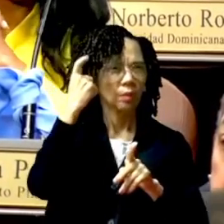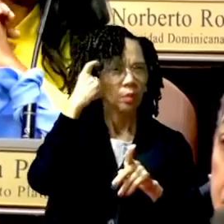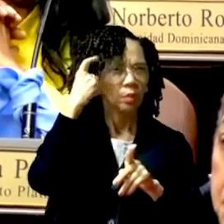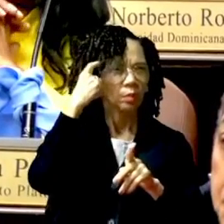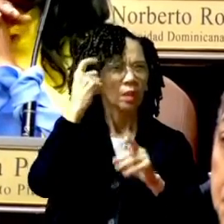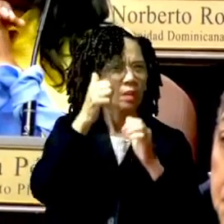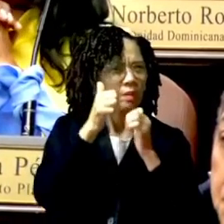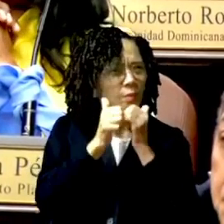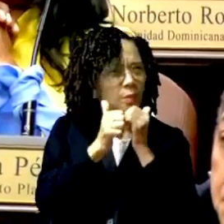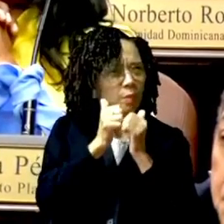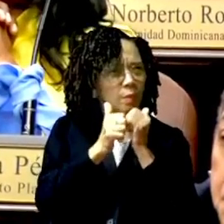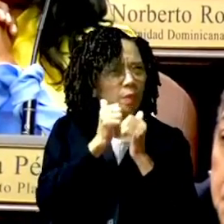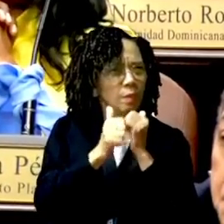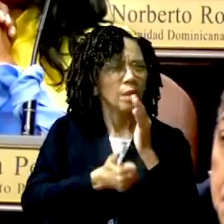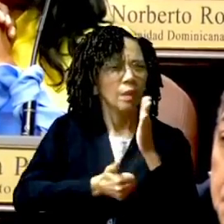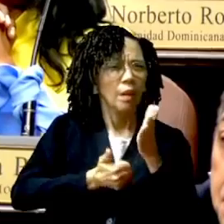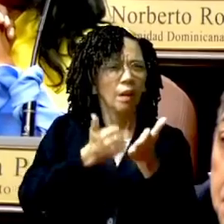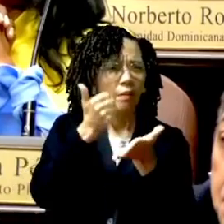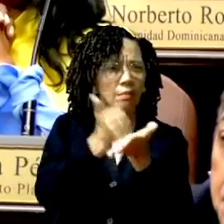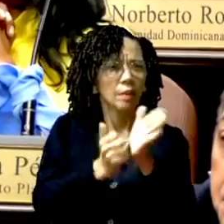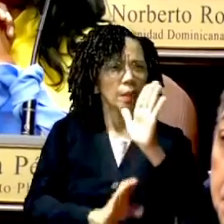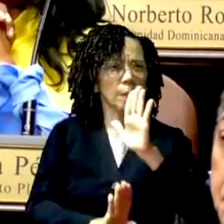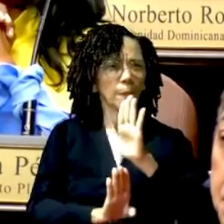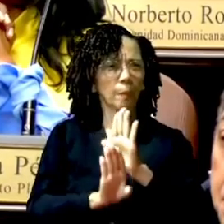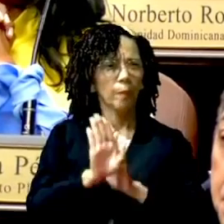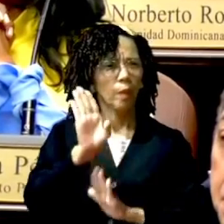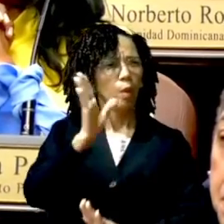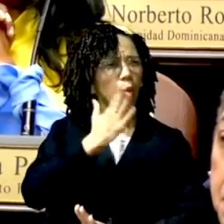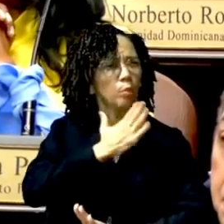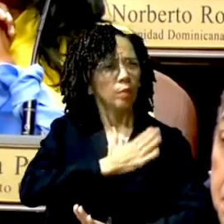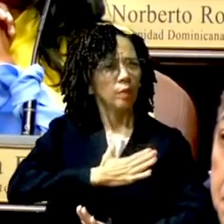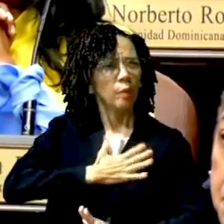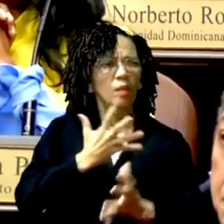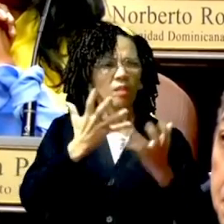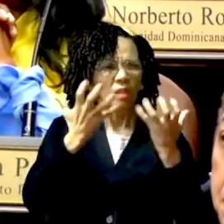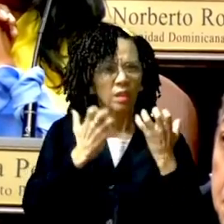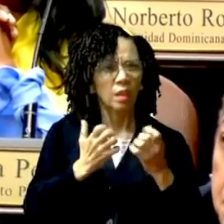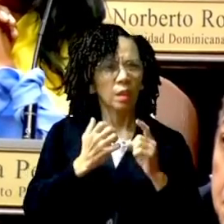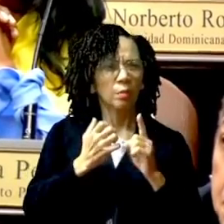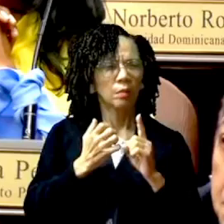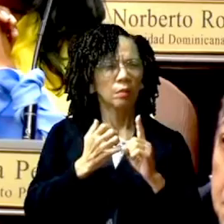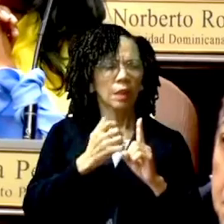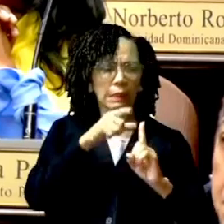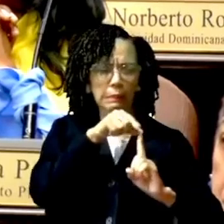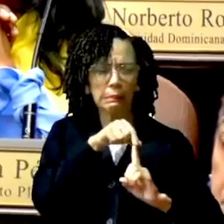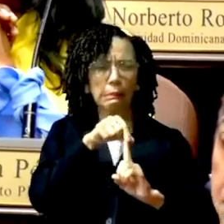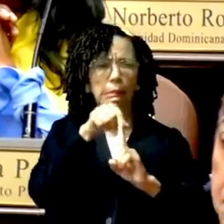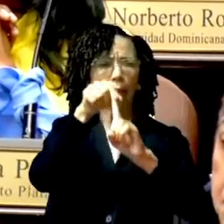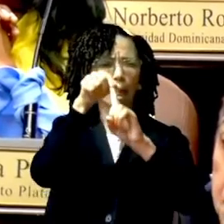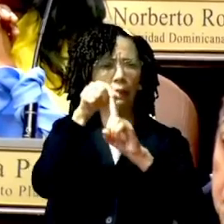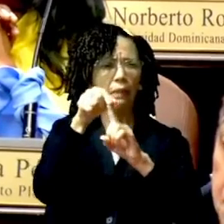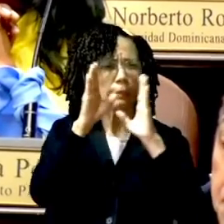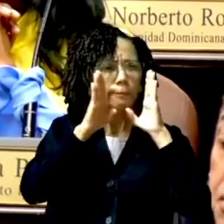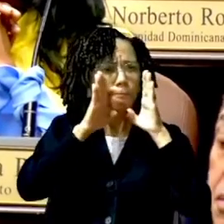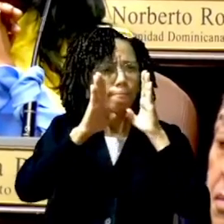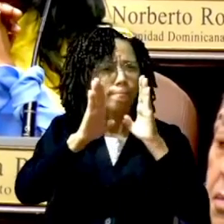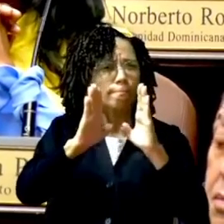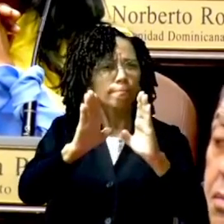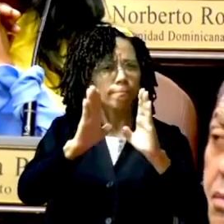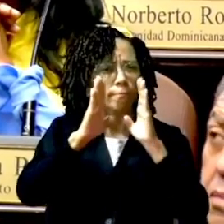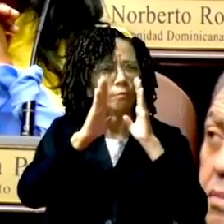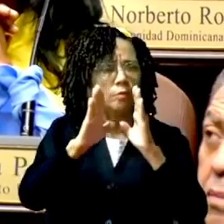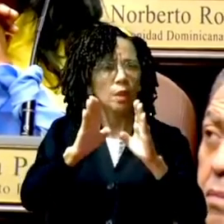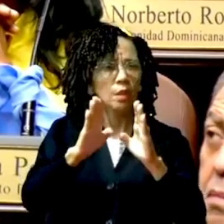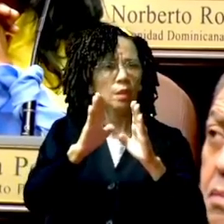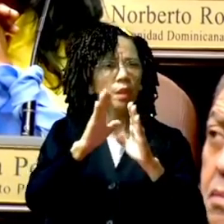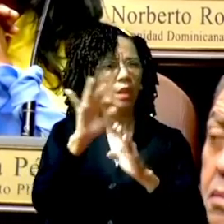este Congreso solicito que prioricemos este tema y se actualice la Ley General de